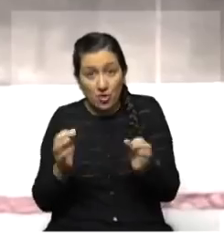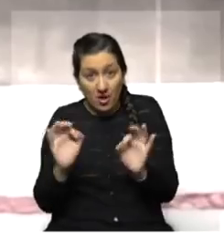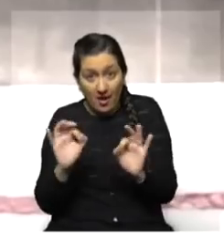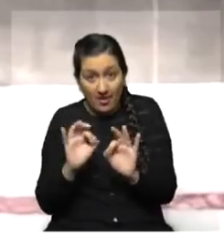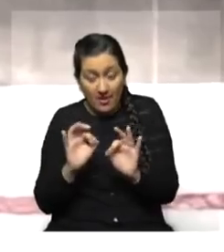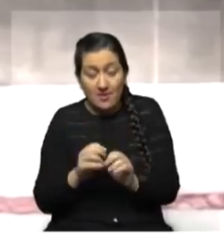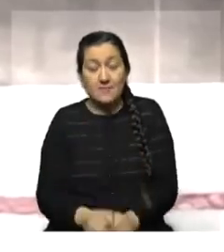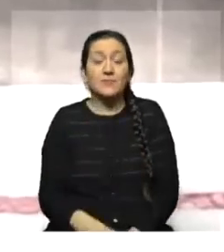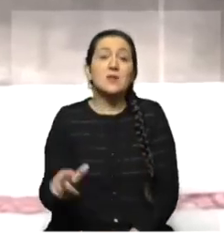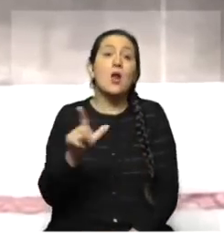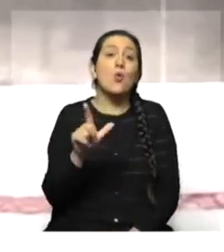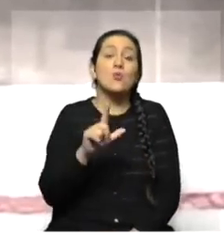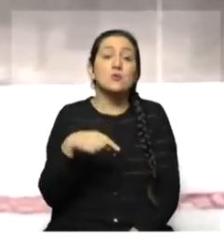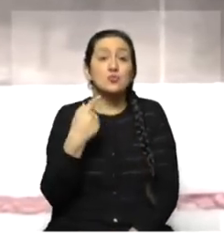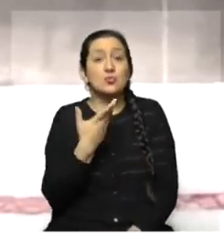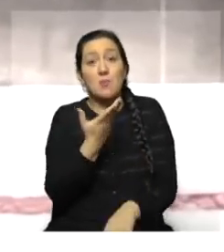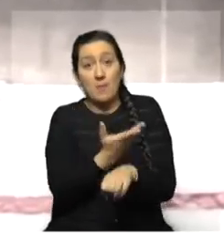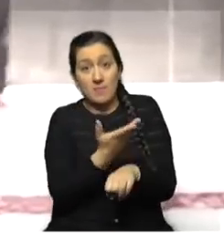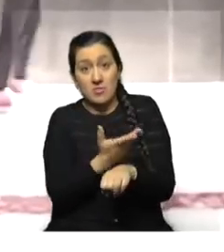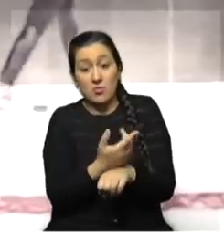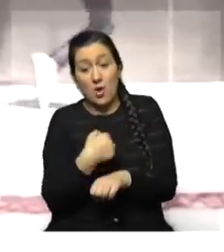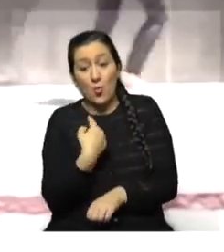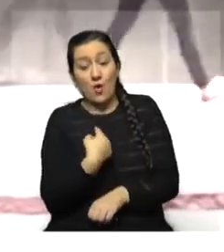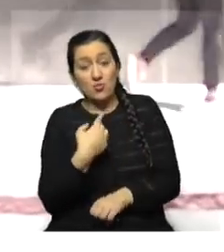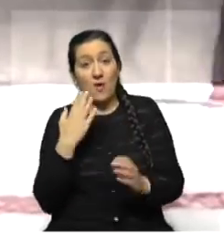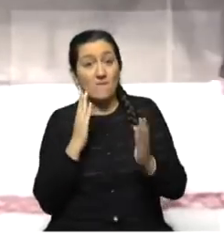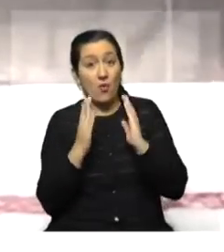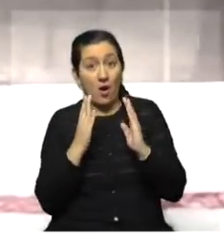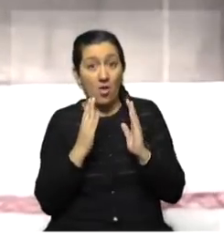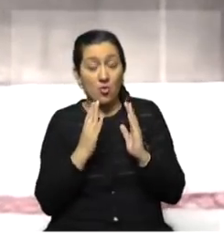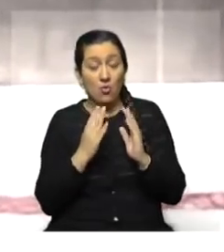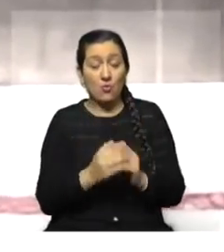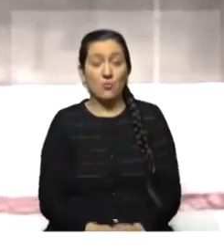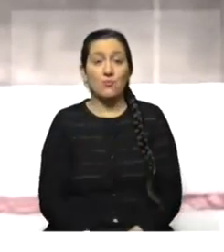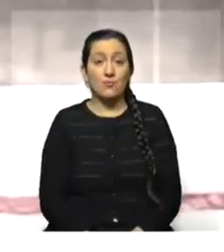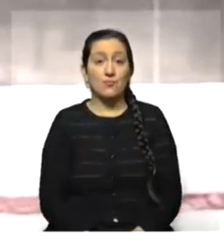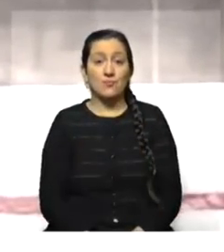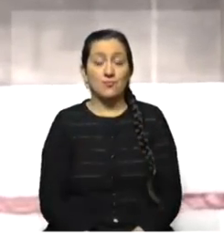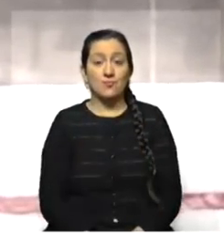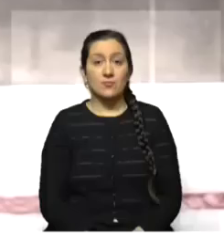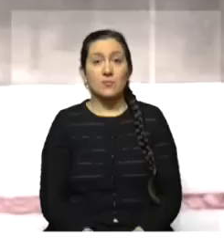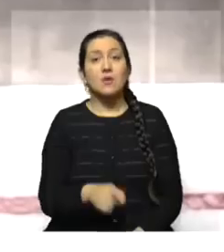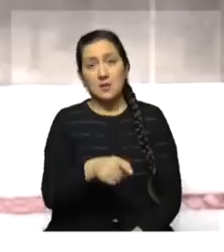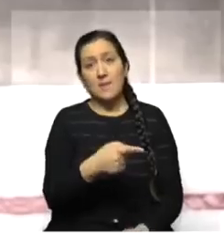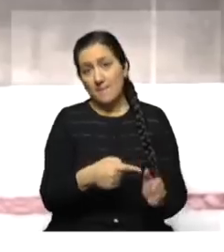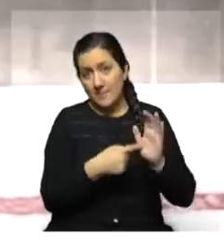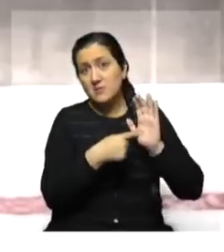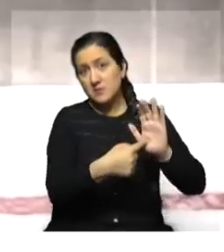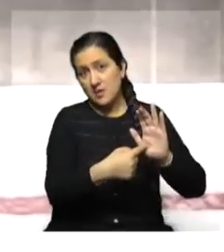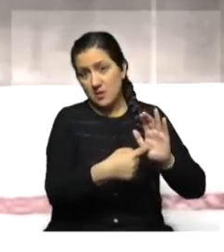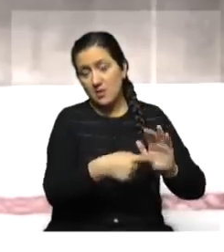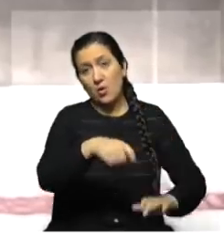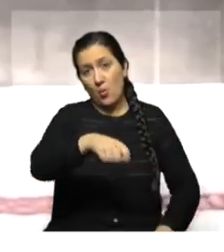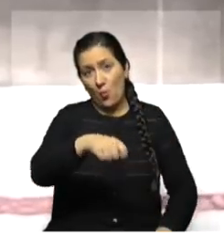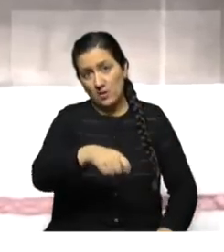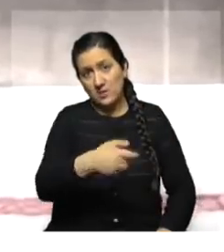estamos solicitando a nuestro a nuestro abogado nuestro el que lleva adelante la causa que se presente ante el juez